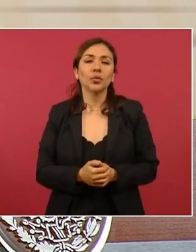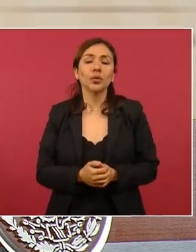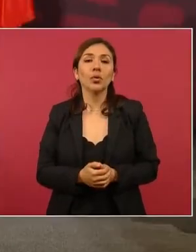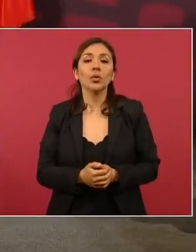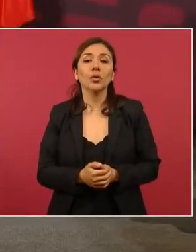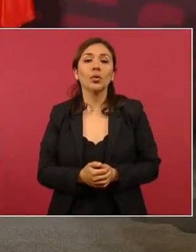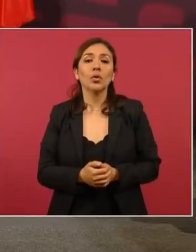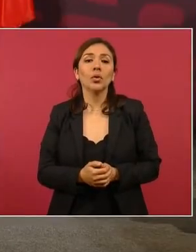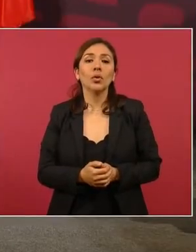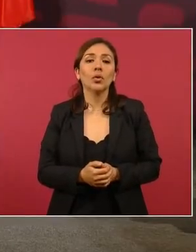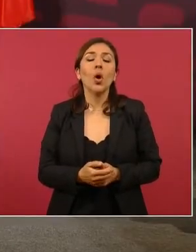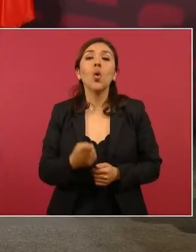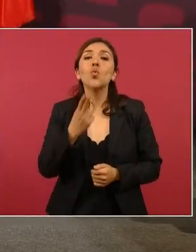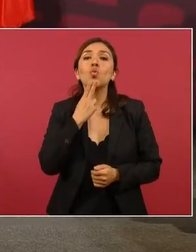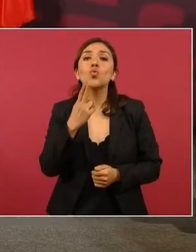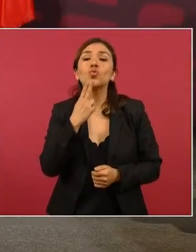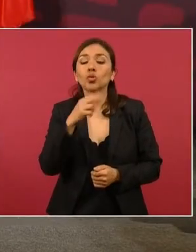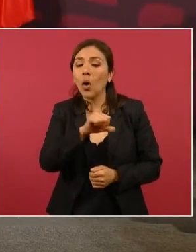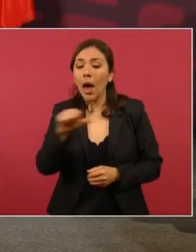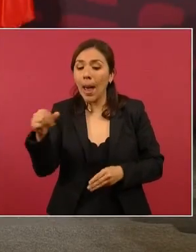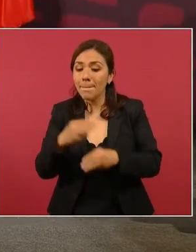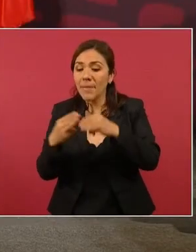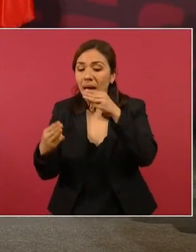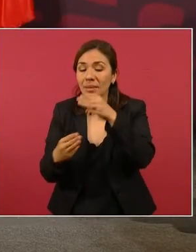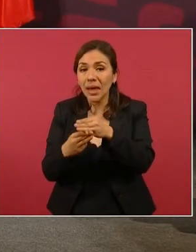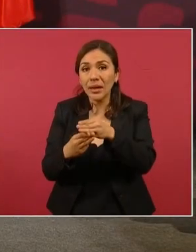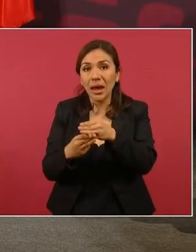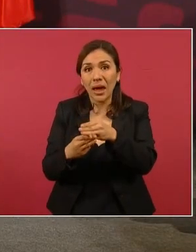prima en nuestro país.